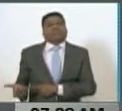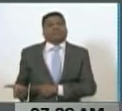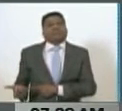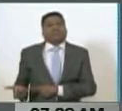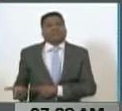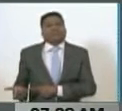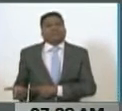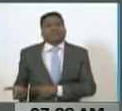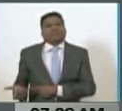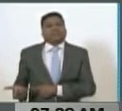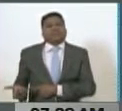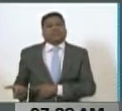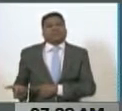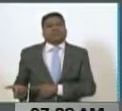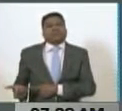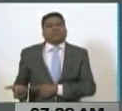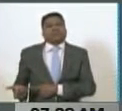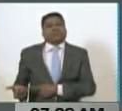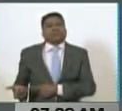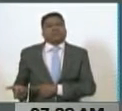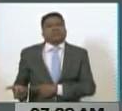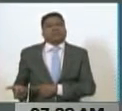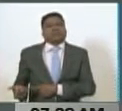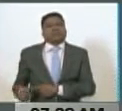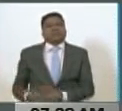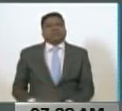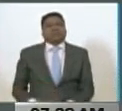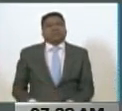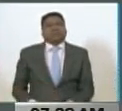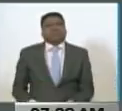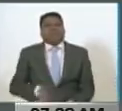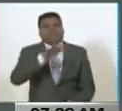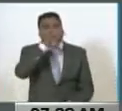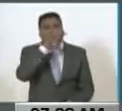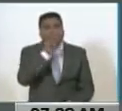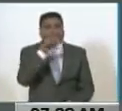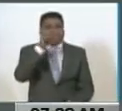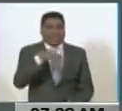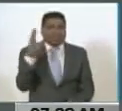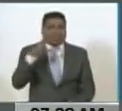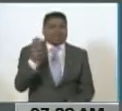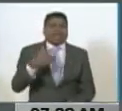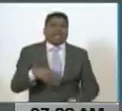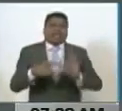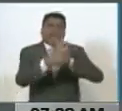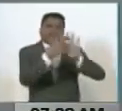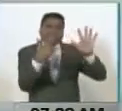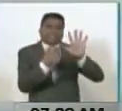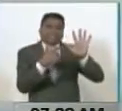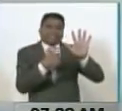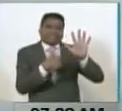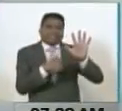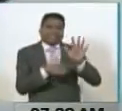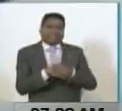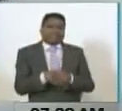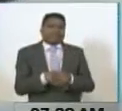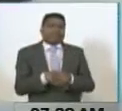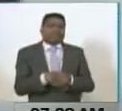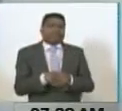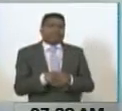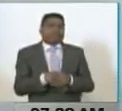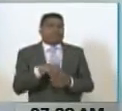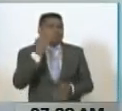www.misionnevado.gov.be. Ahí me vas a ver, Maigualida. Vas a ver con una perrita que solo es la que tengo en Caracas, porque las 5 la tengo allá en Maracay. Bueno, y de vivo por